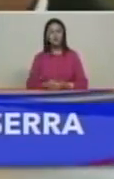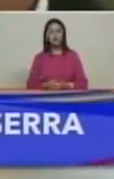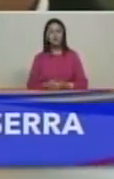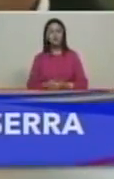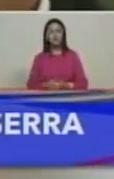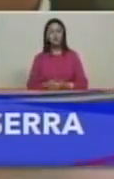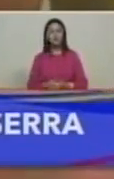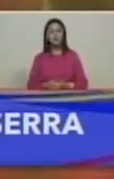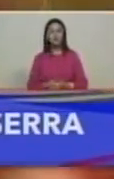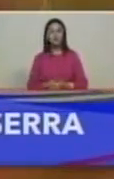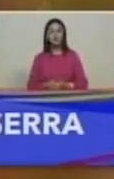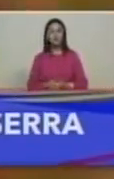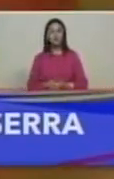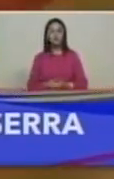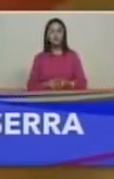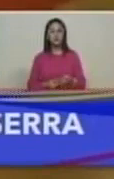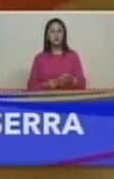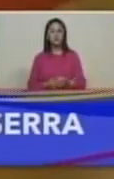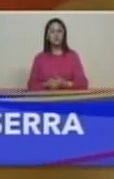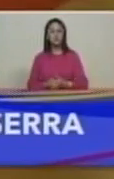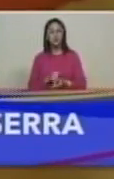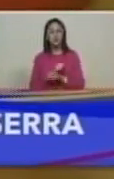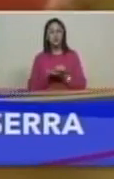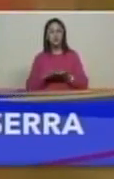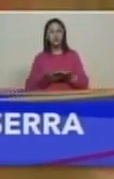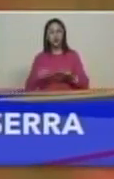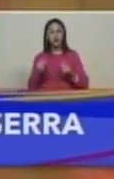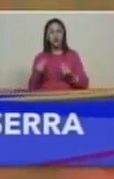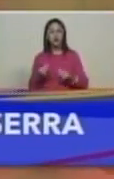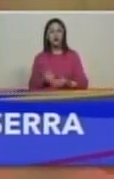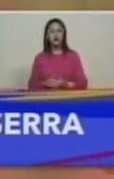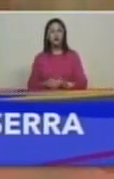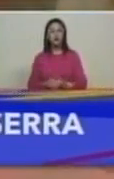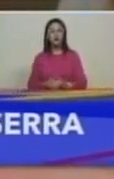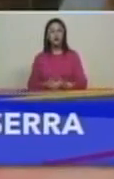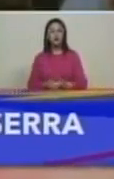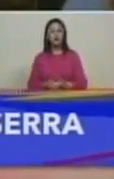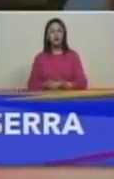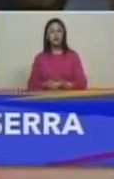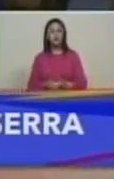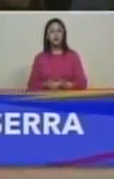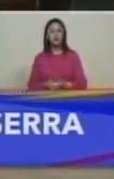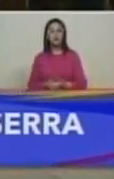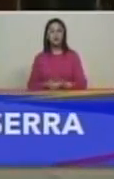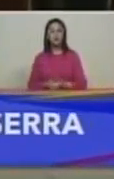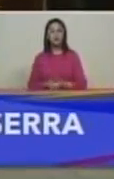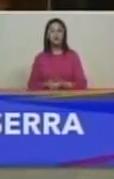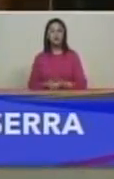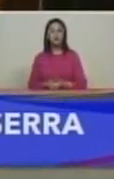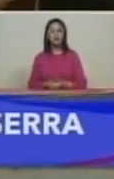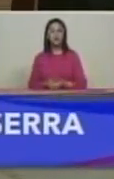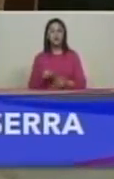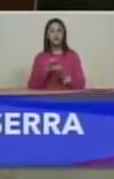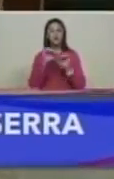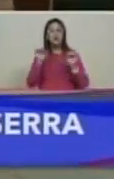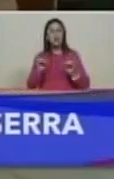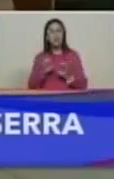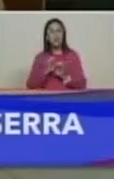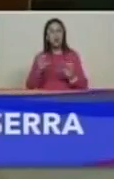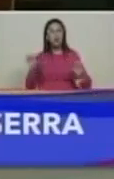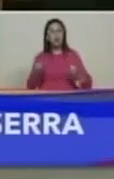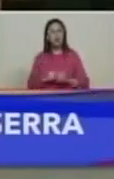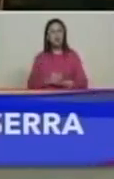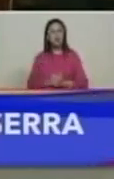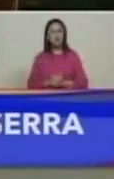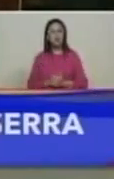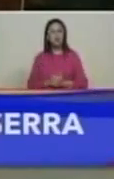los niños y niñas tengan educación gratuita. Que todos y todas estemos incluidos en el sistema educativo. Y como usted ve, bueno,